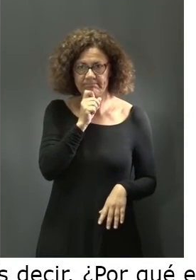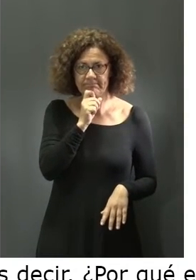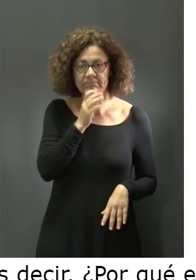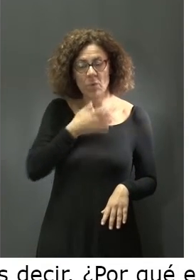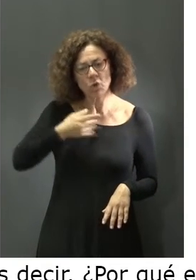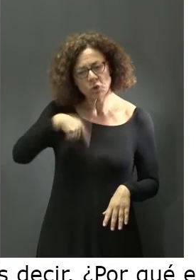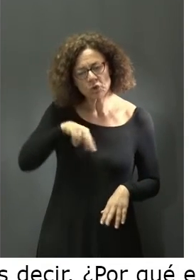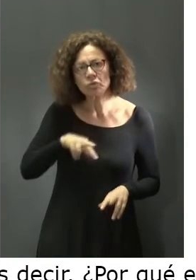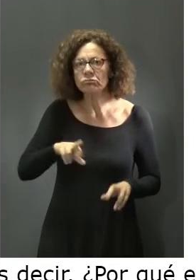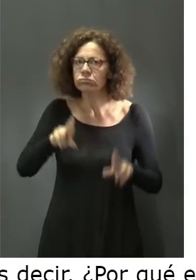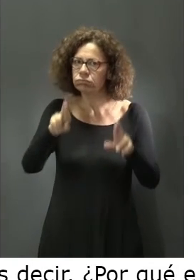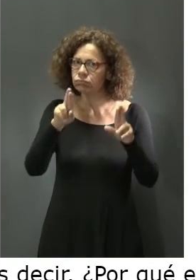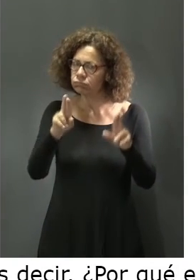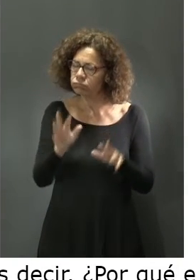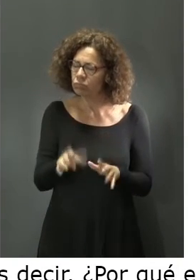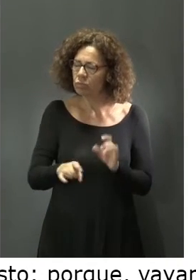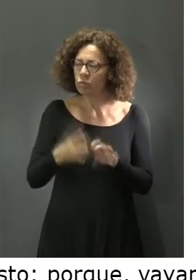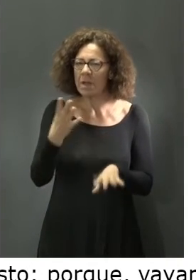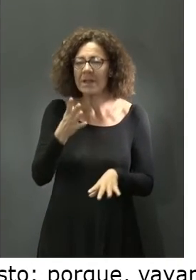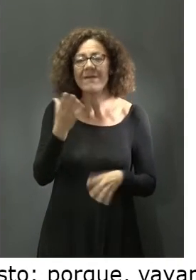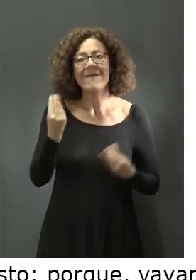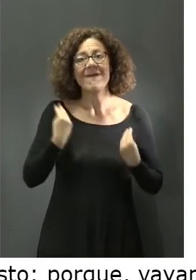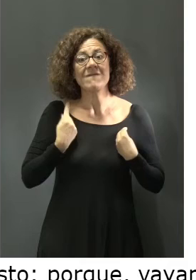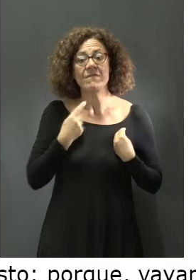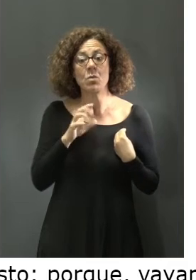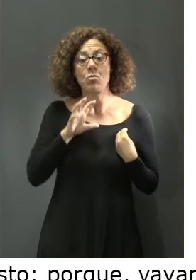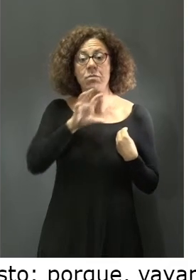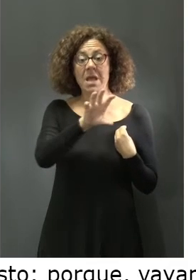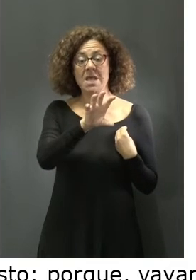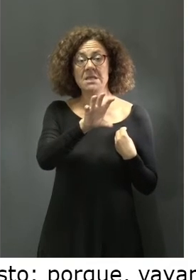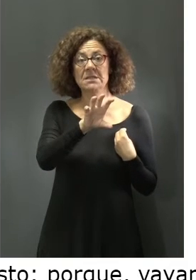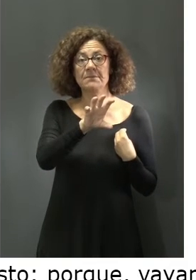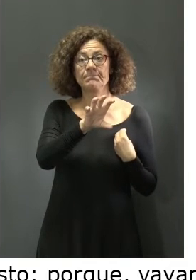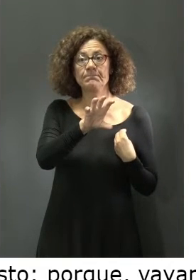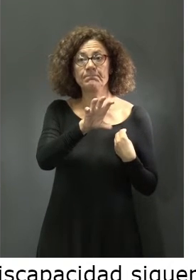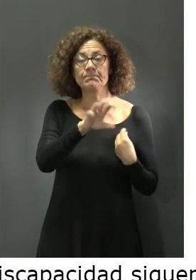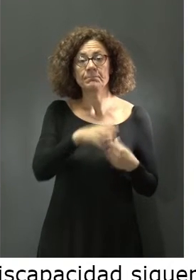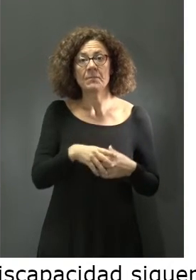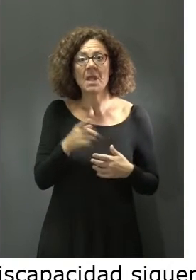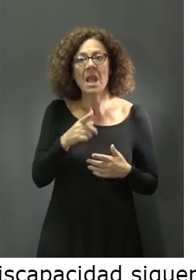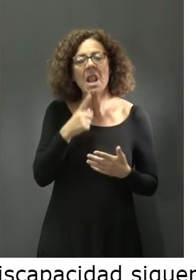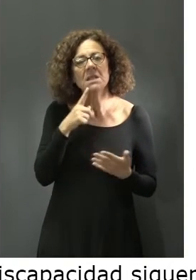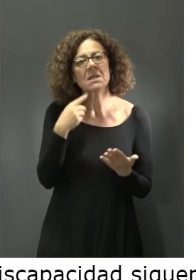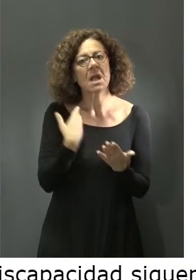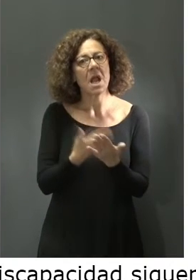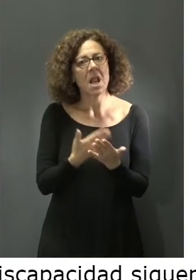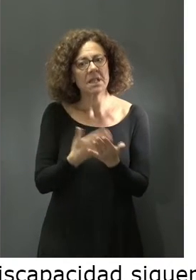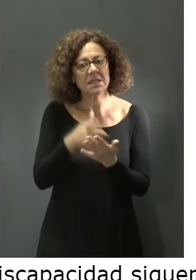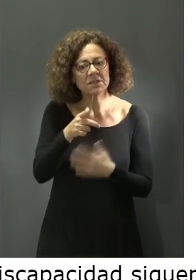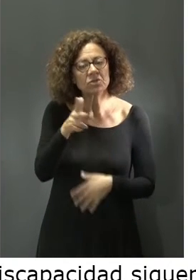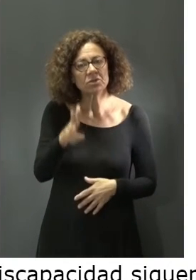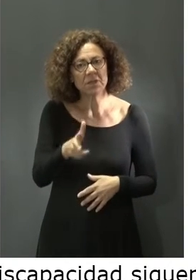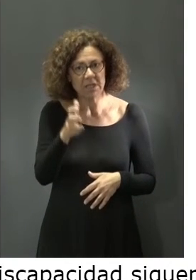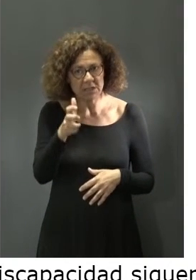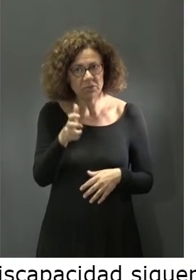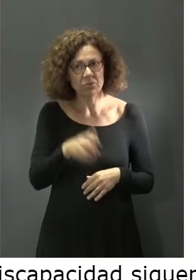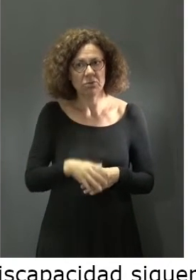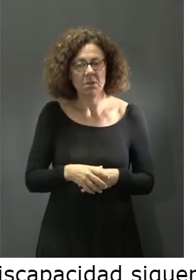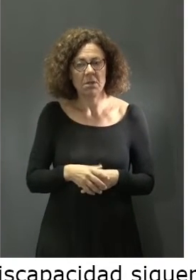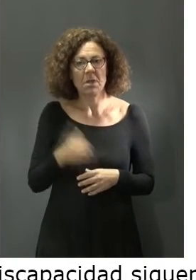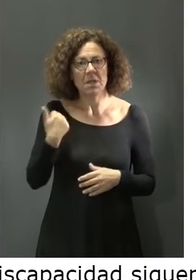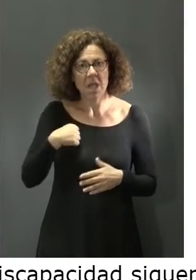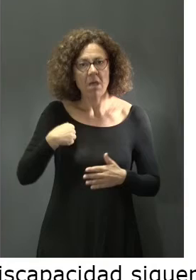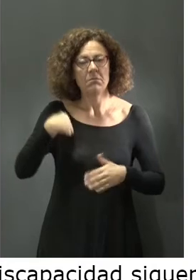Somos afortunados de vivir en un país donde bueno, pues las garantías de estos derechos han